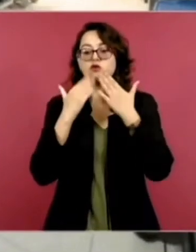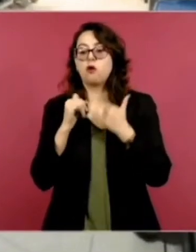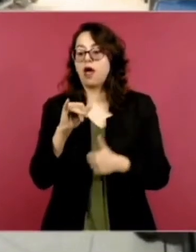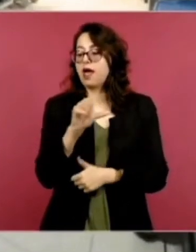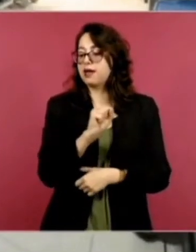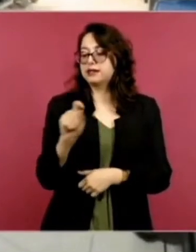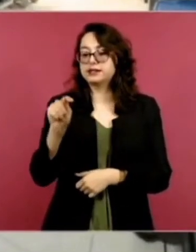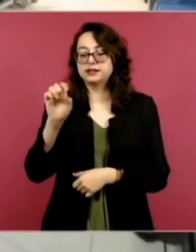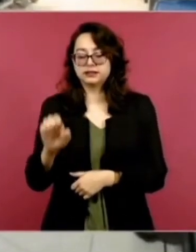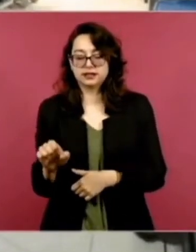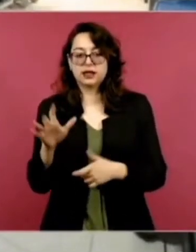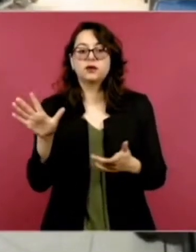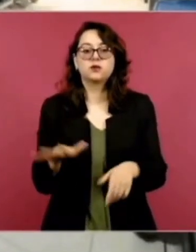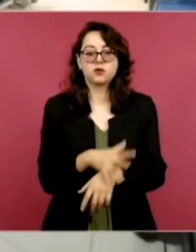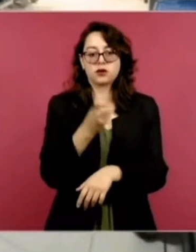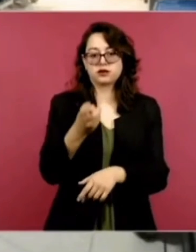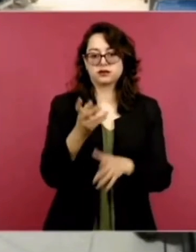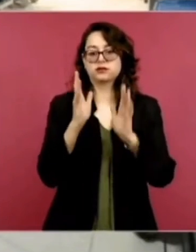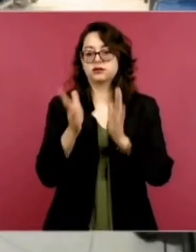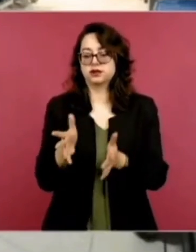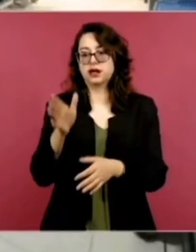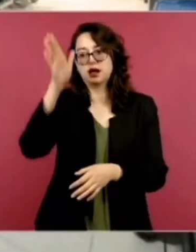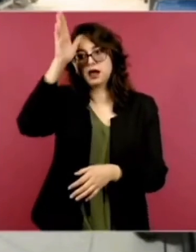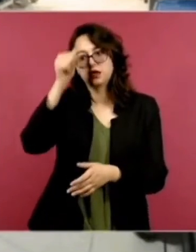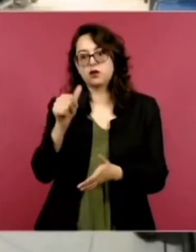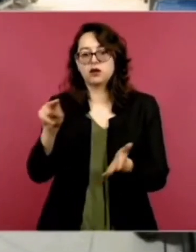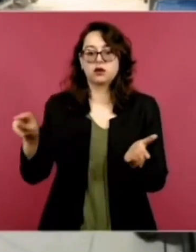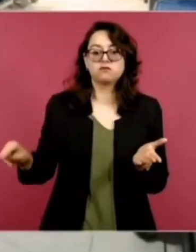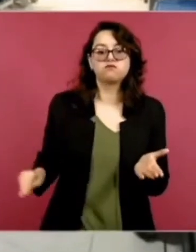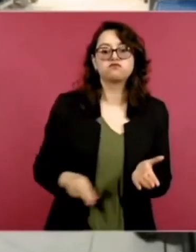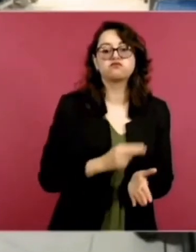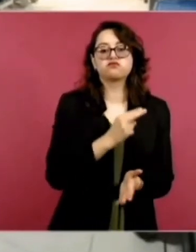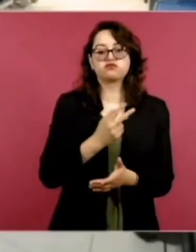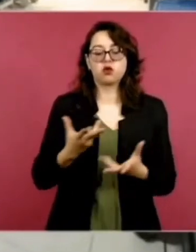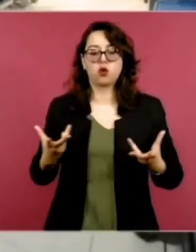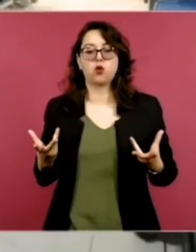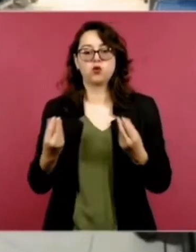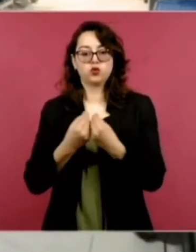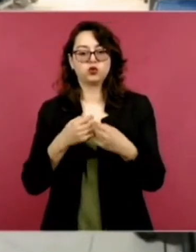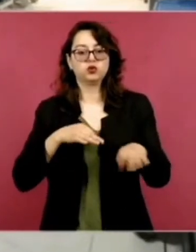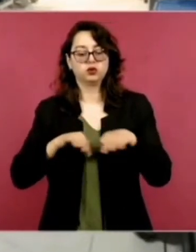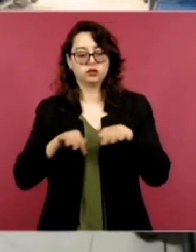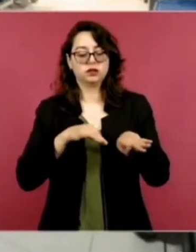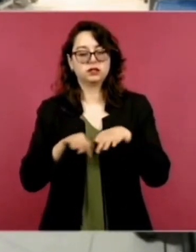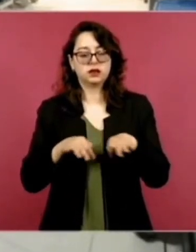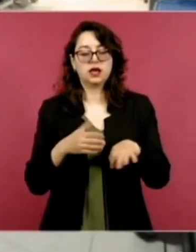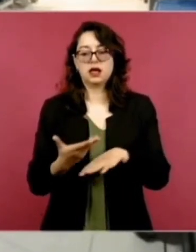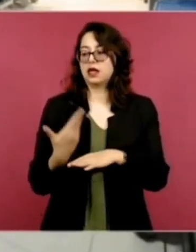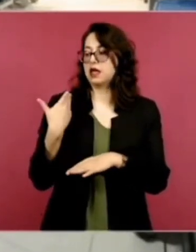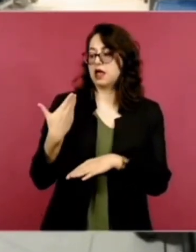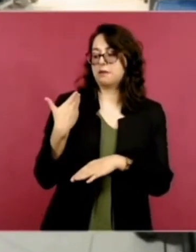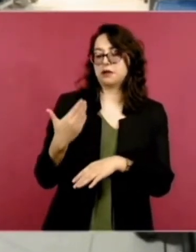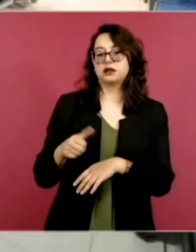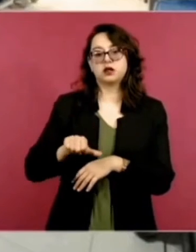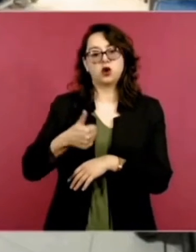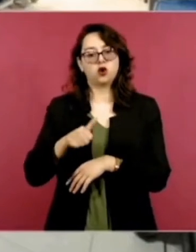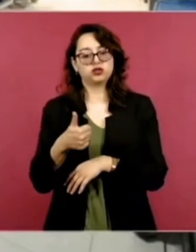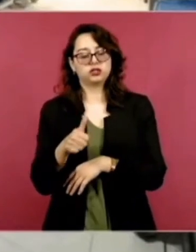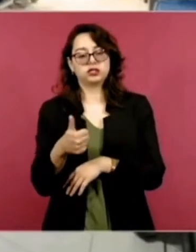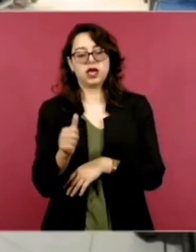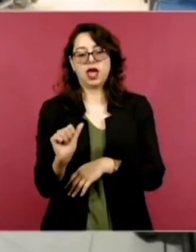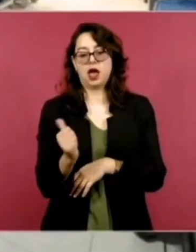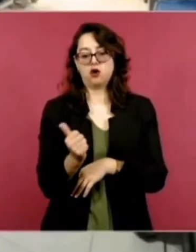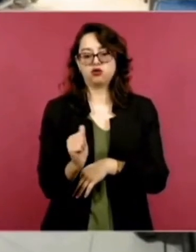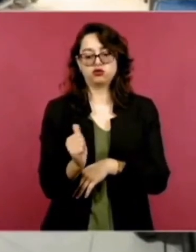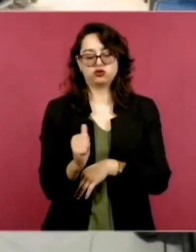ya llegamos a la firma con el gobernador Sergio Salomón del convenio de coordinación. Esto ocurrió el 11 de agosto y